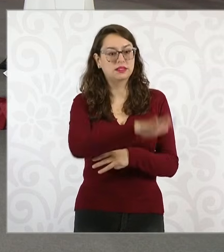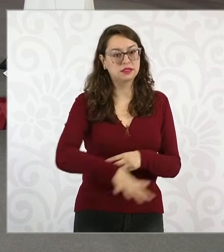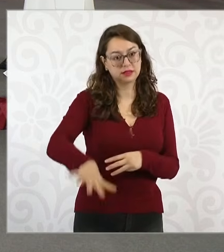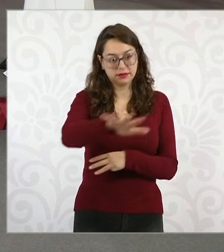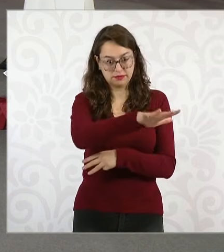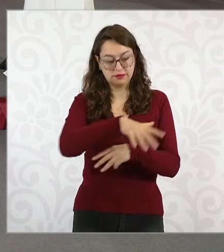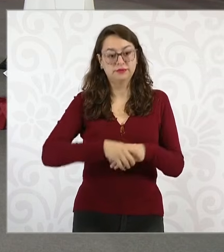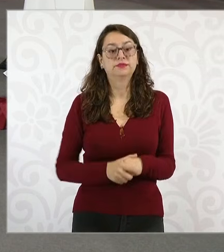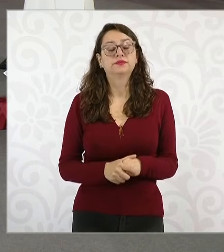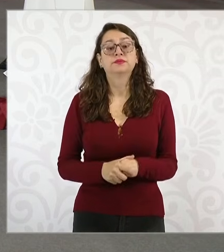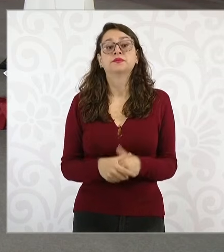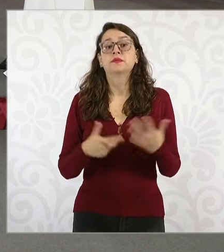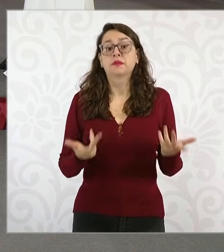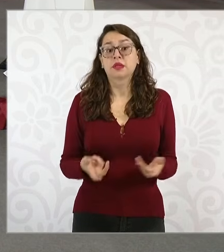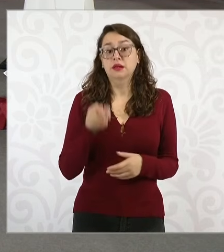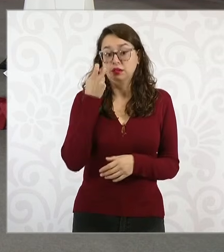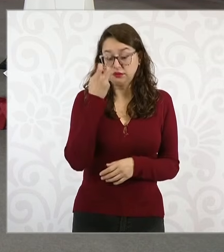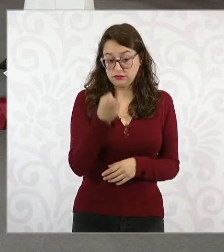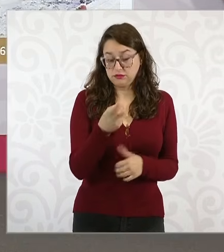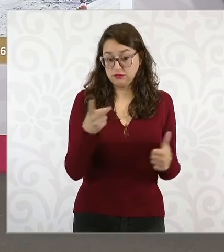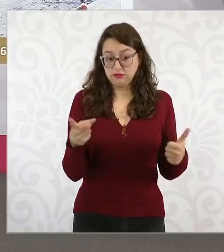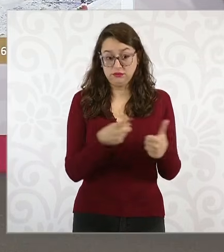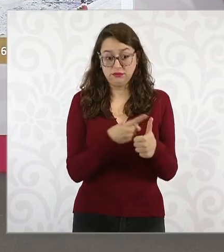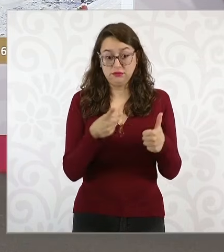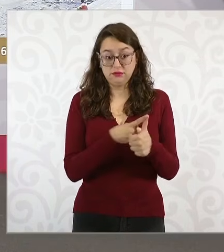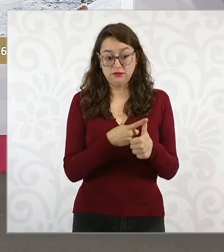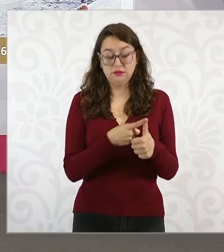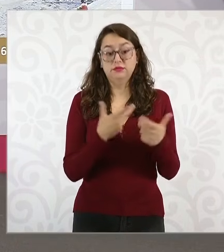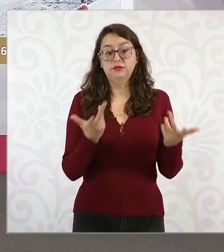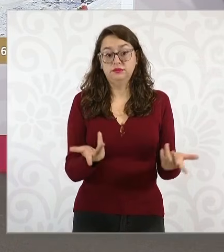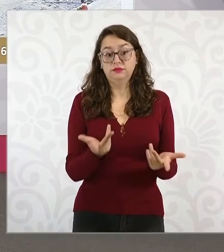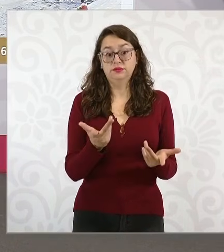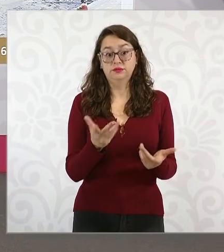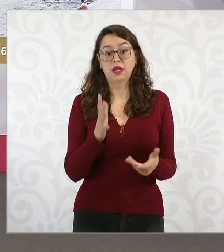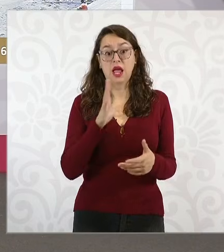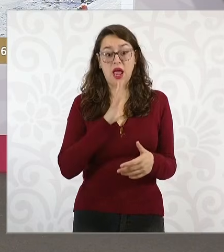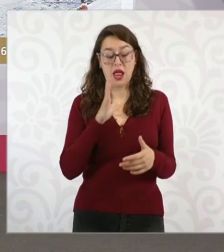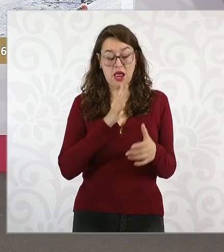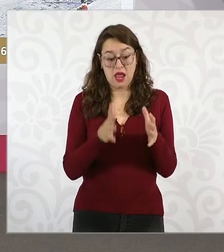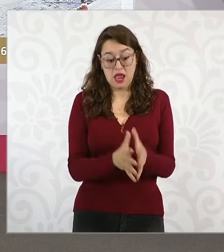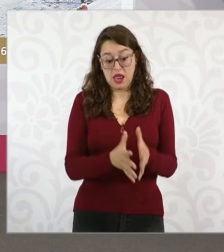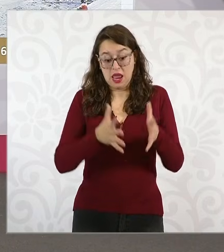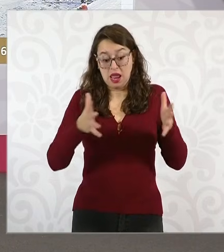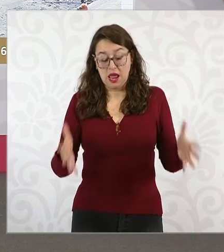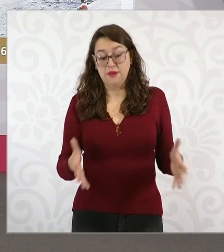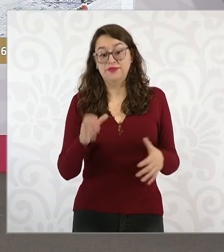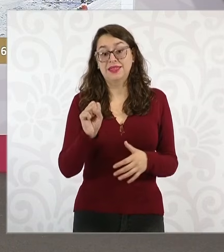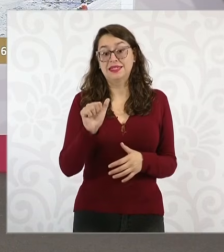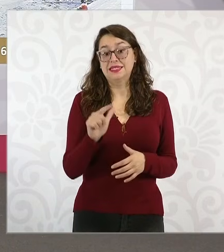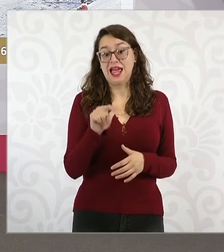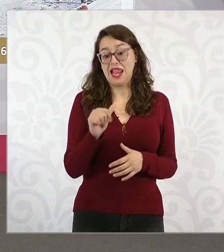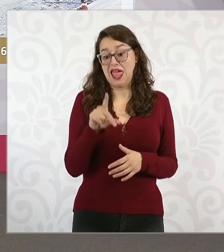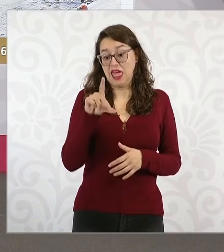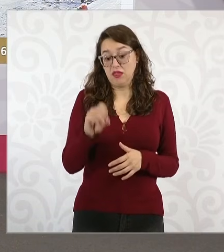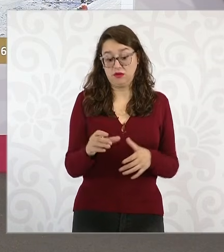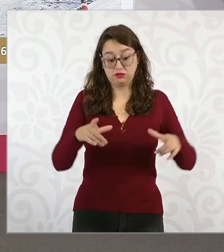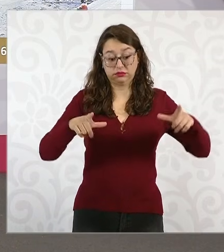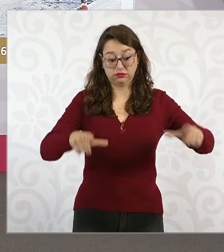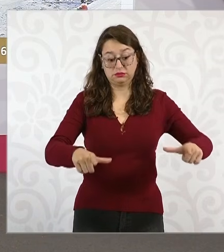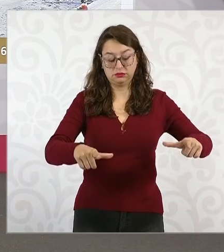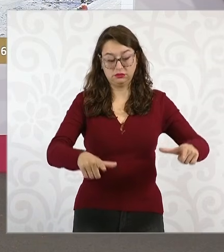lugar, podemos observar la ampliación de la laguna El Salado, que va a ampliar su capacidad